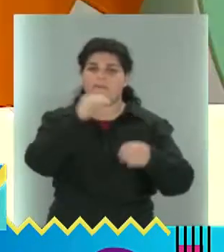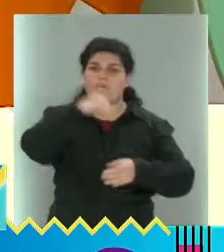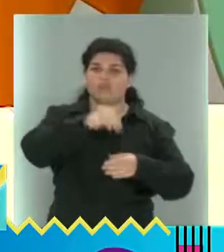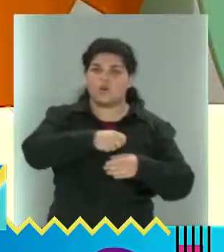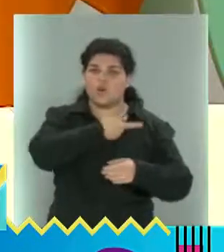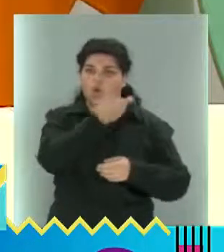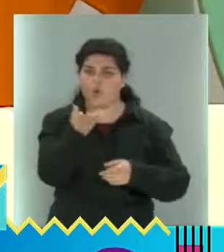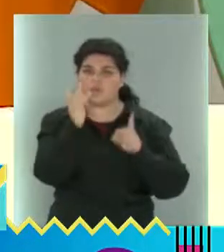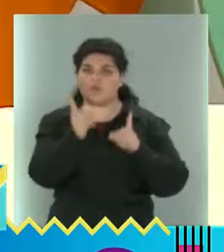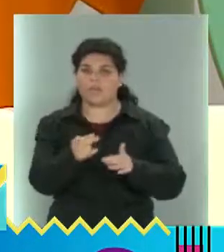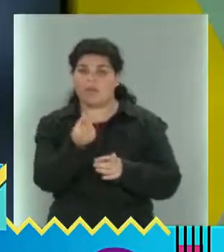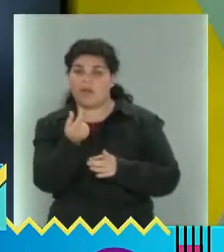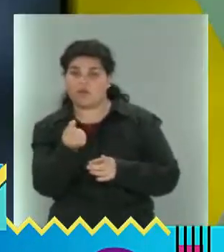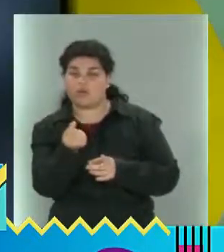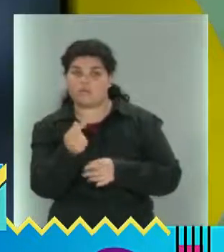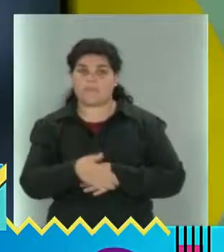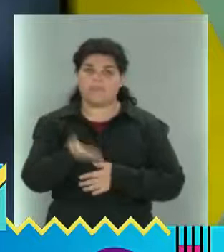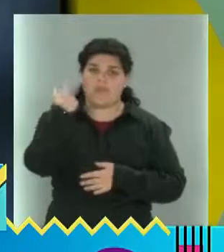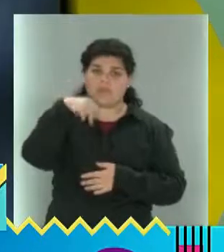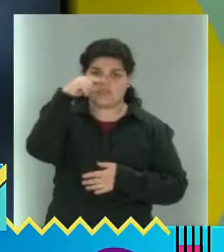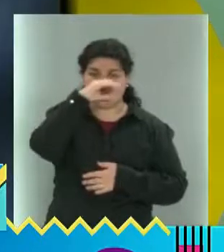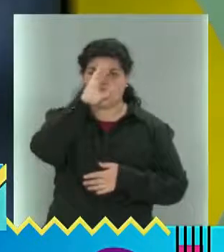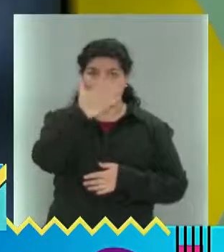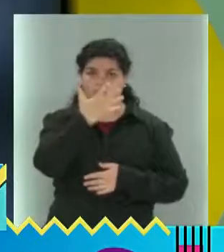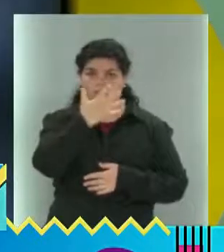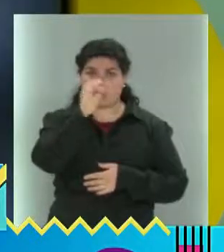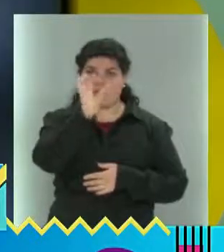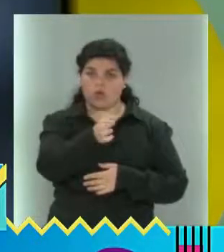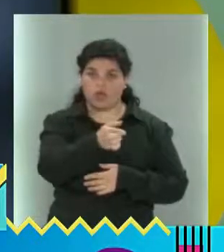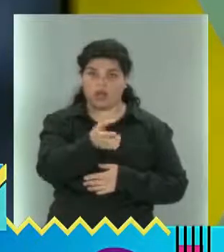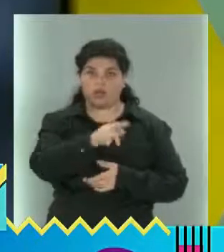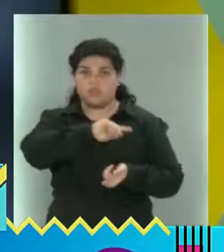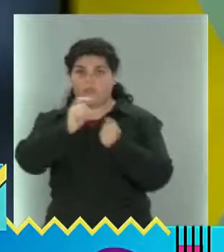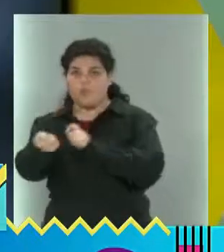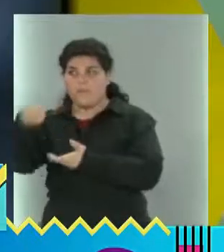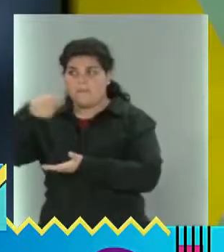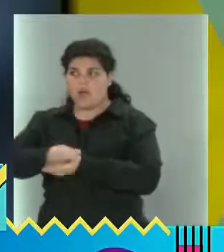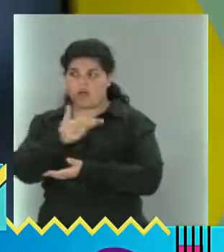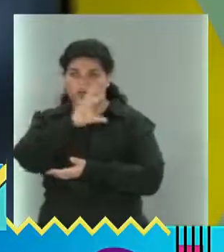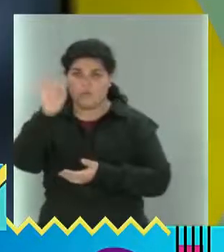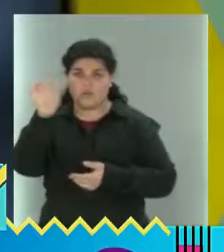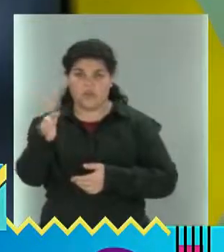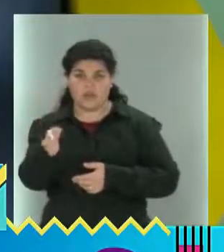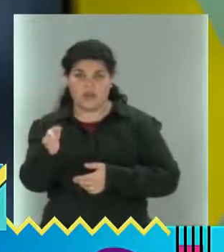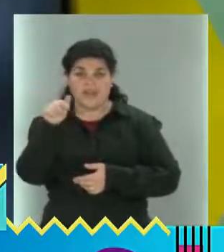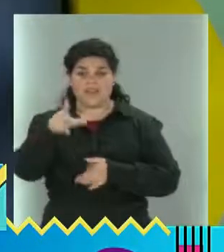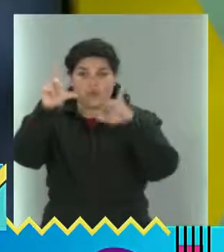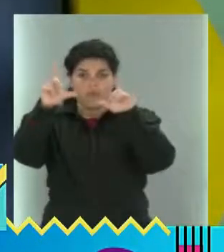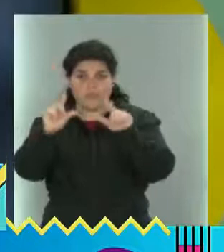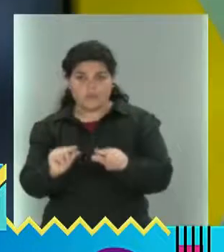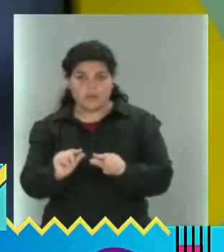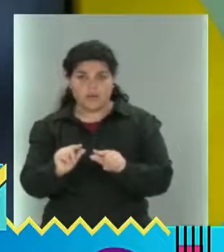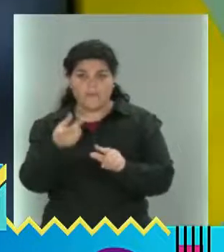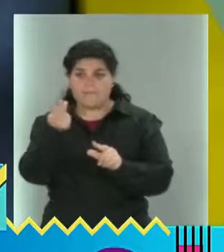la regalía sobre $75 y nos la empezaron a pagar sobre $50. Entonces la caída en la producción se debe a la reducción del precio. Y tanto es